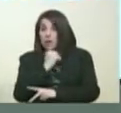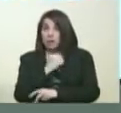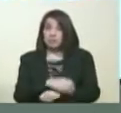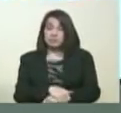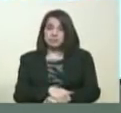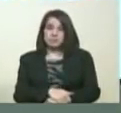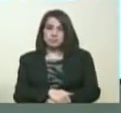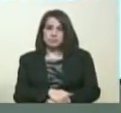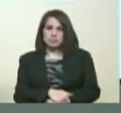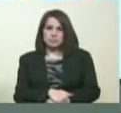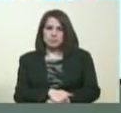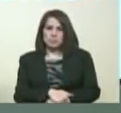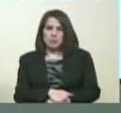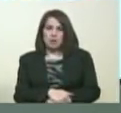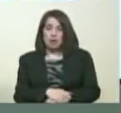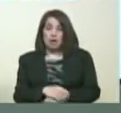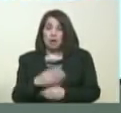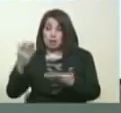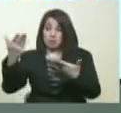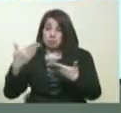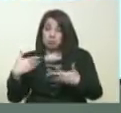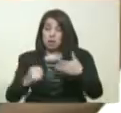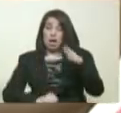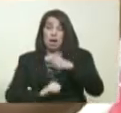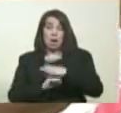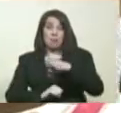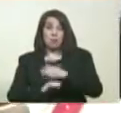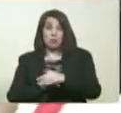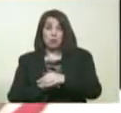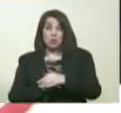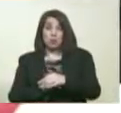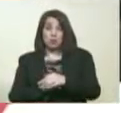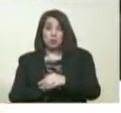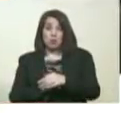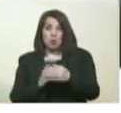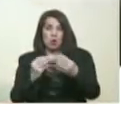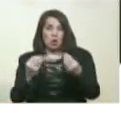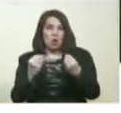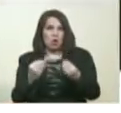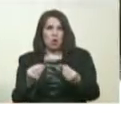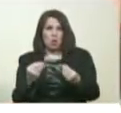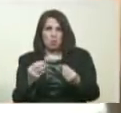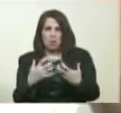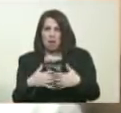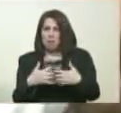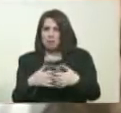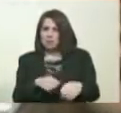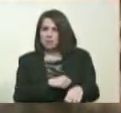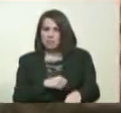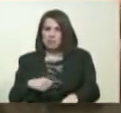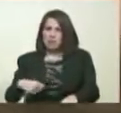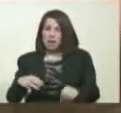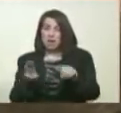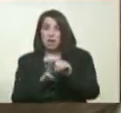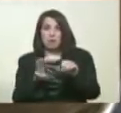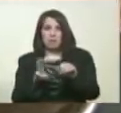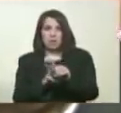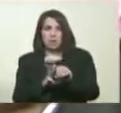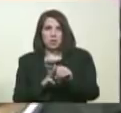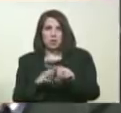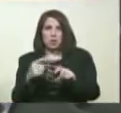cuento con los empresarios privados. Hoy por hoy contamos con el Petro, que está el